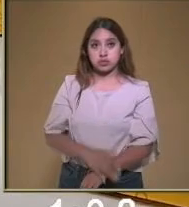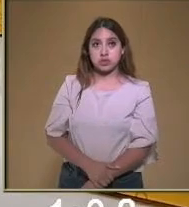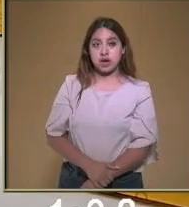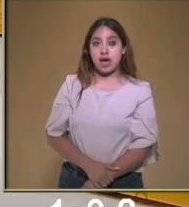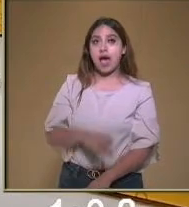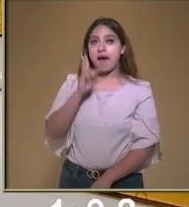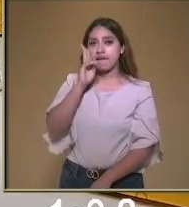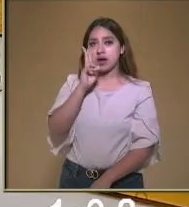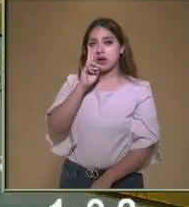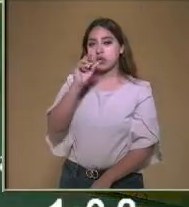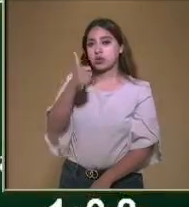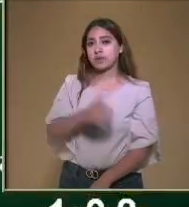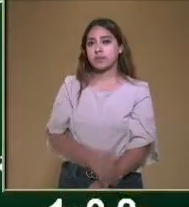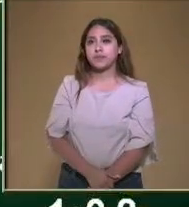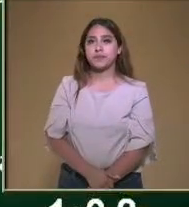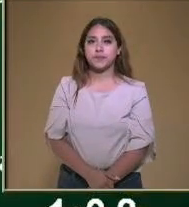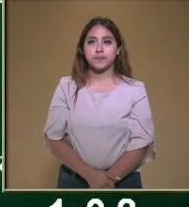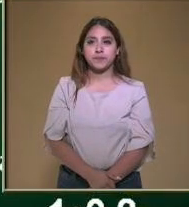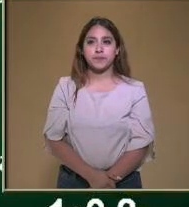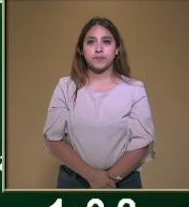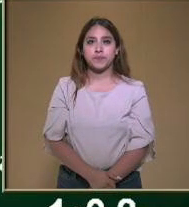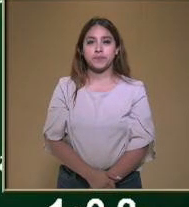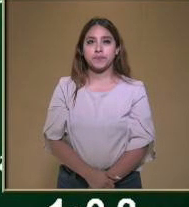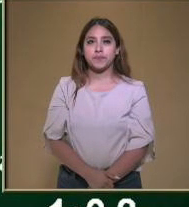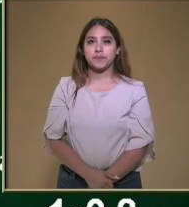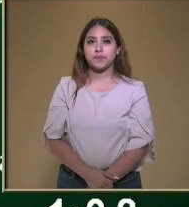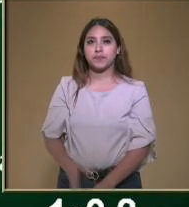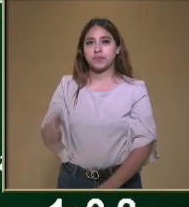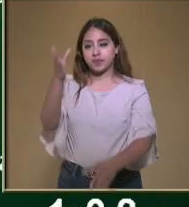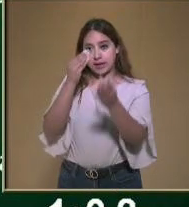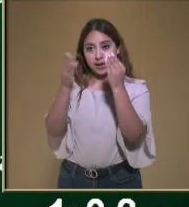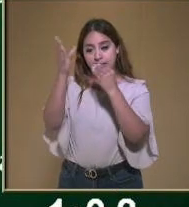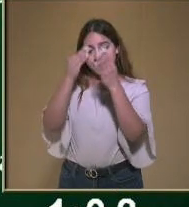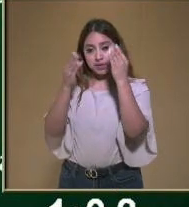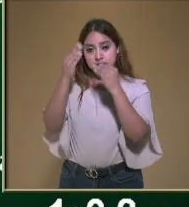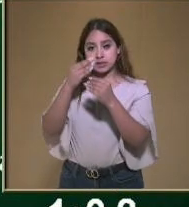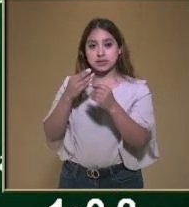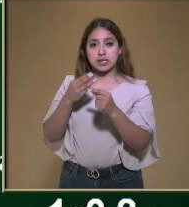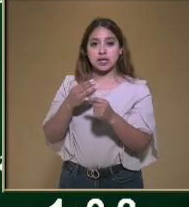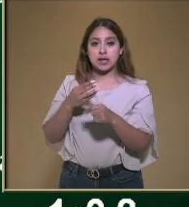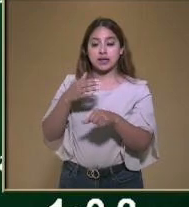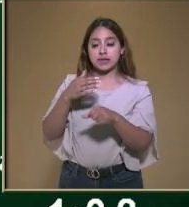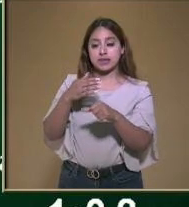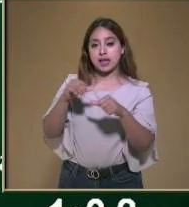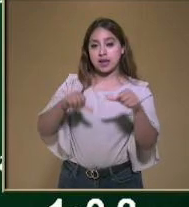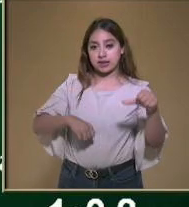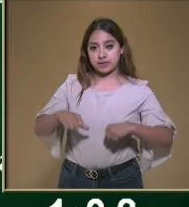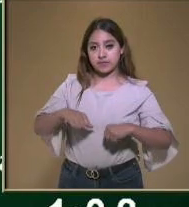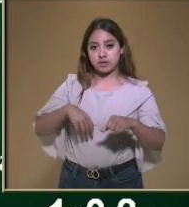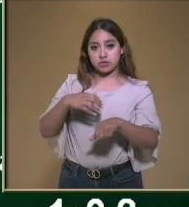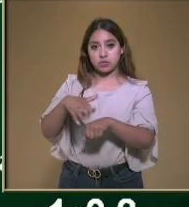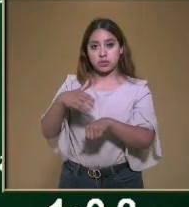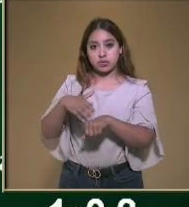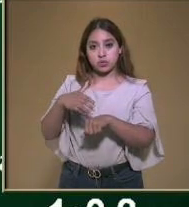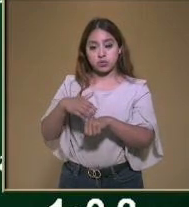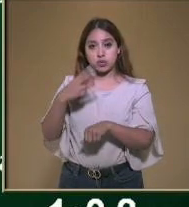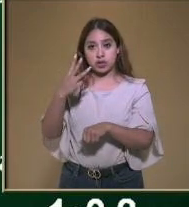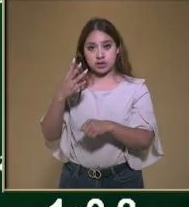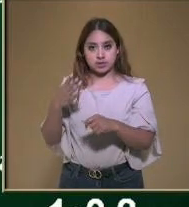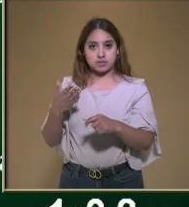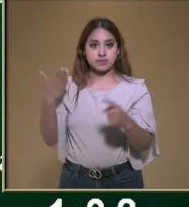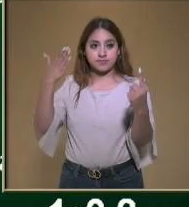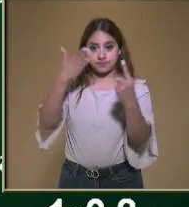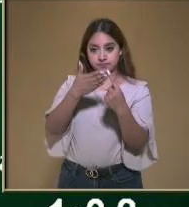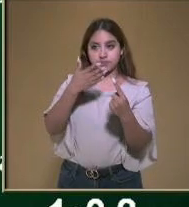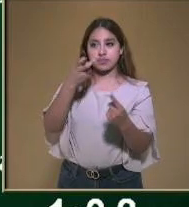número 3? Rápidamente. Muy bien. El aprendizaje esperado de la actividad número 3 dice: establece acuerdos con sus compañeros